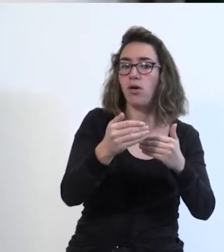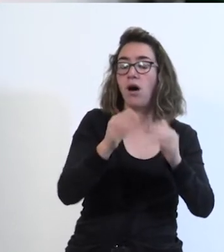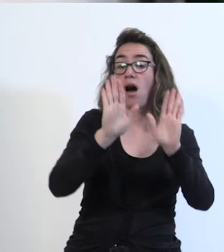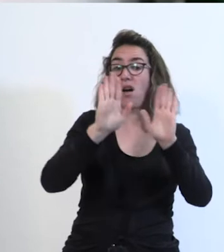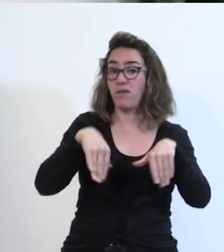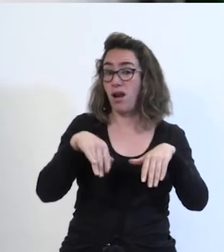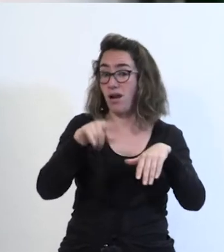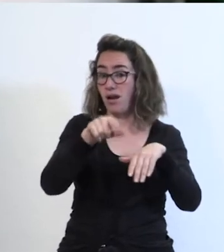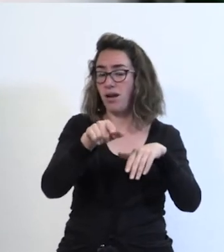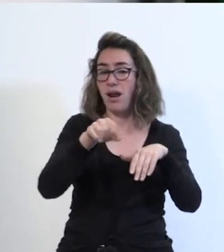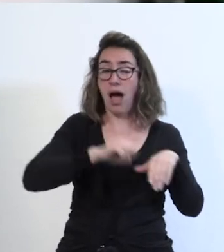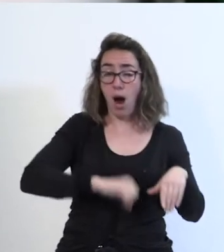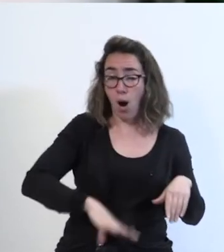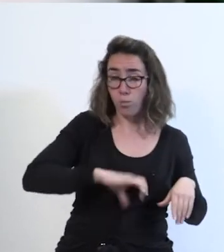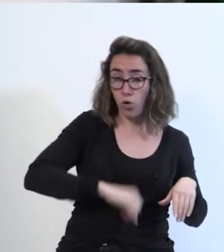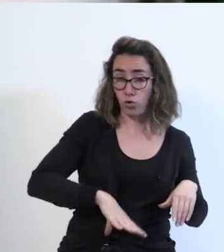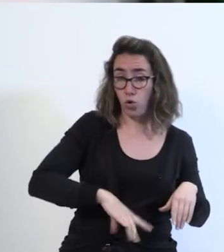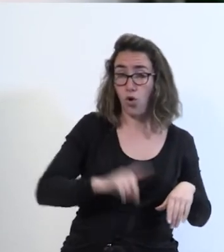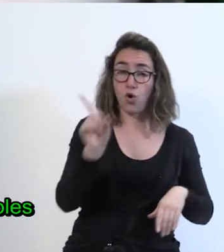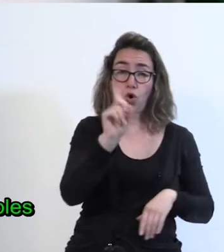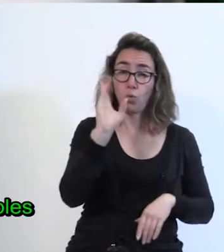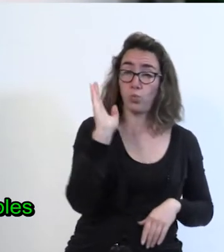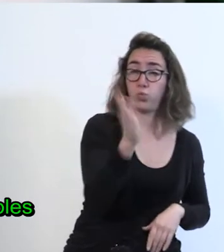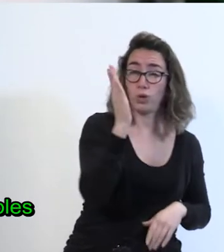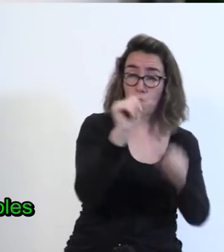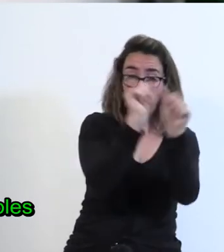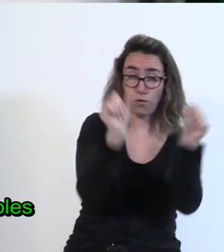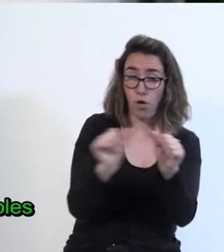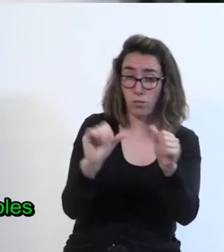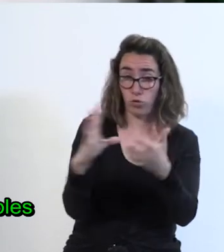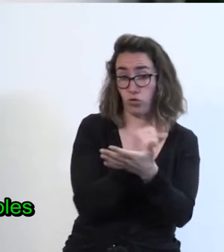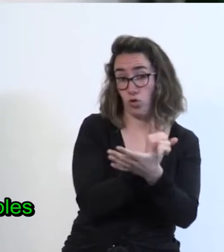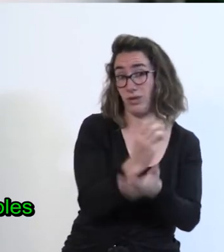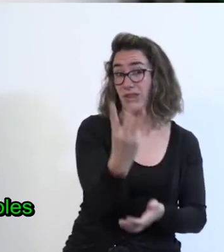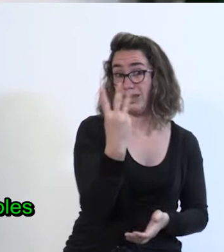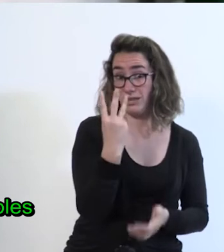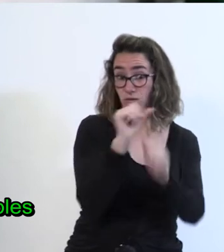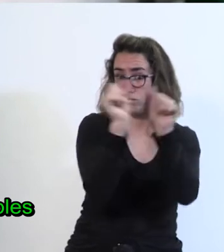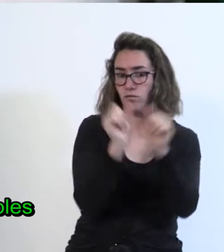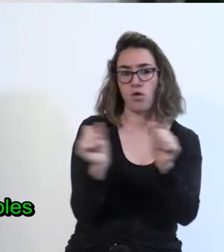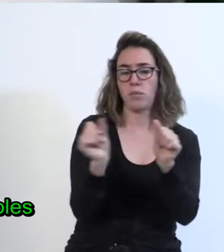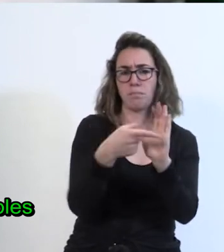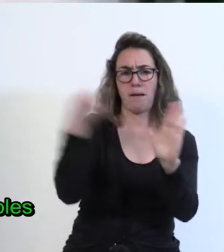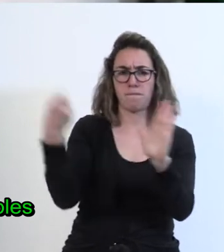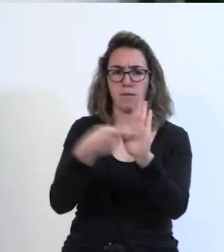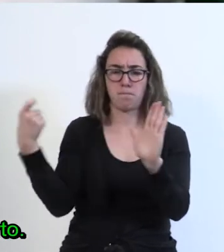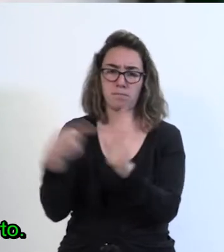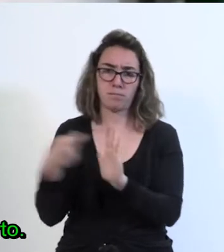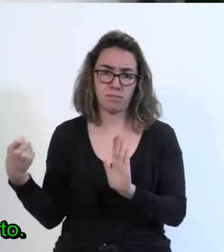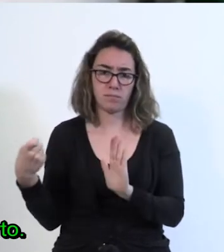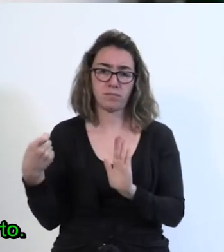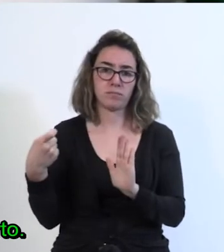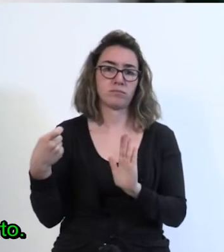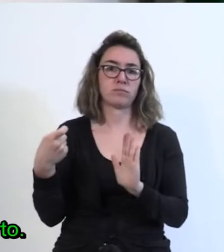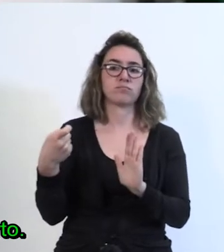se eliminaron todas las formas de aborto no punibles, o las tres formas de aborto no punibles que habían en El Salvador, y